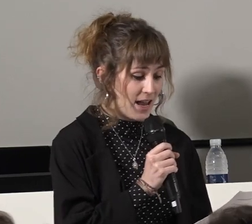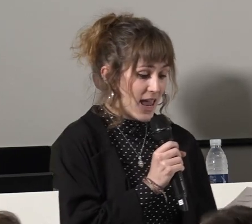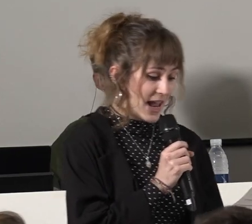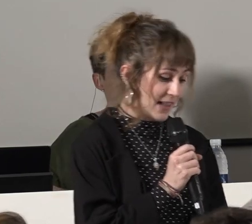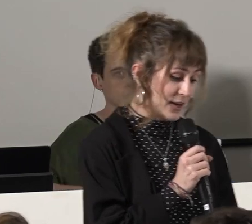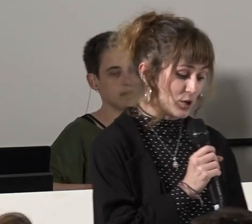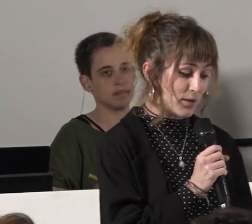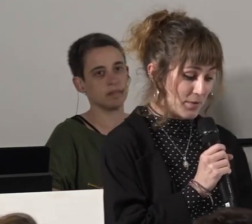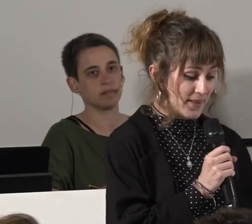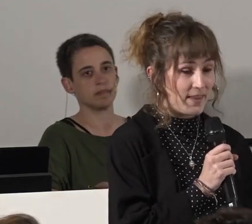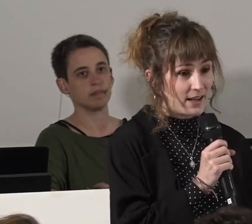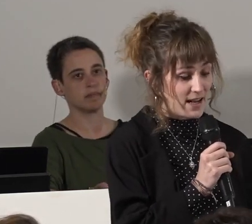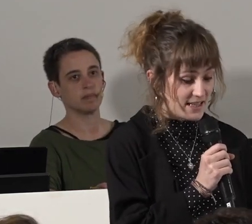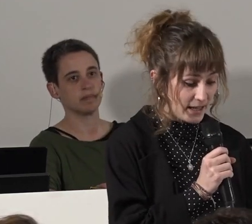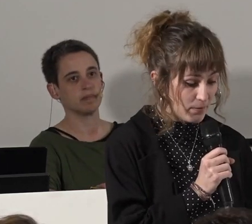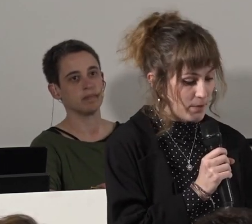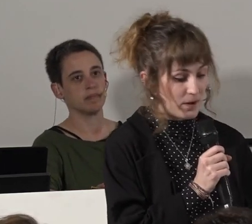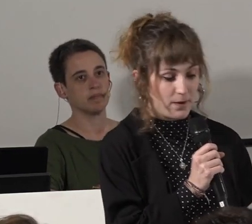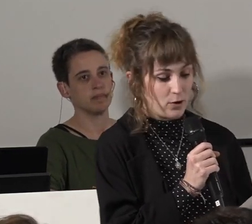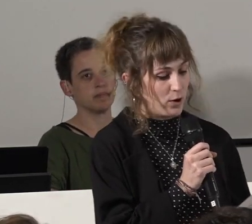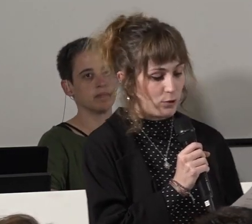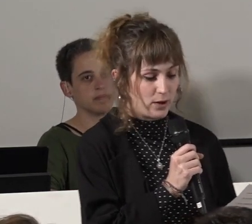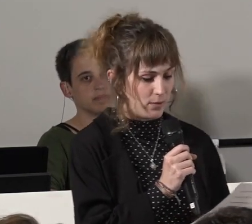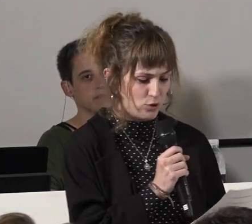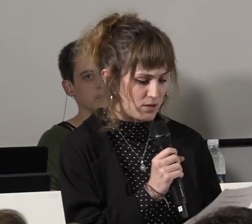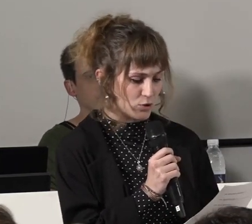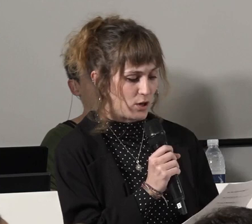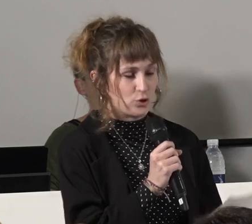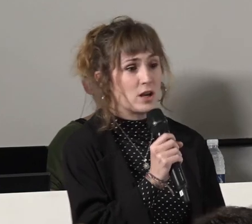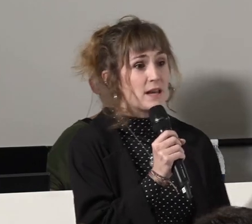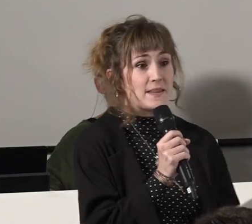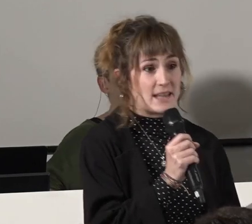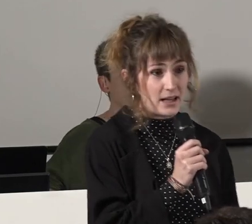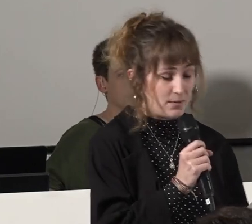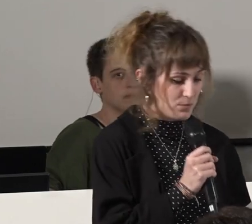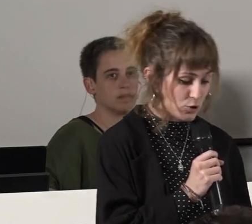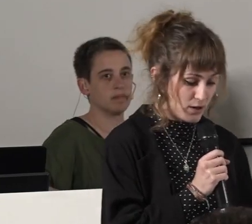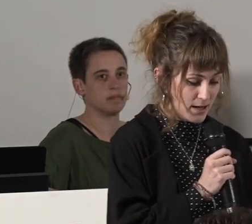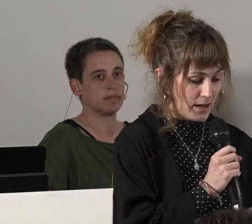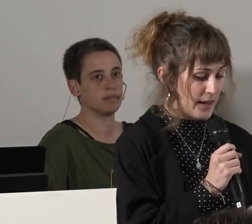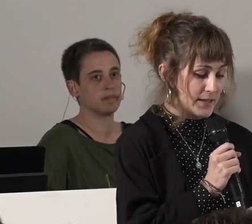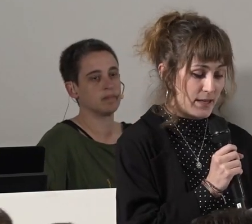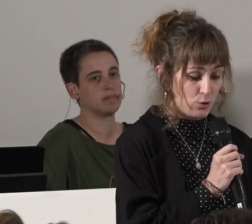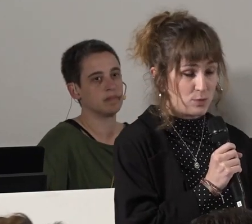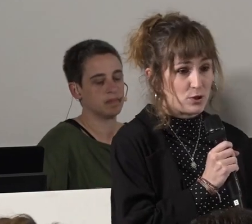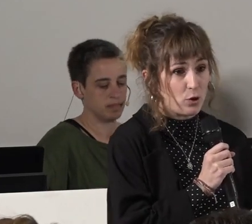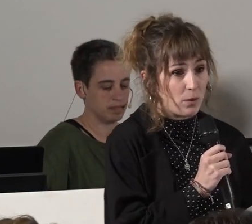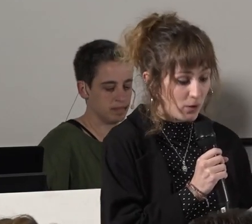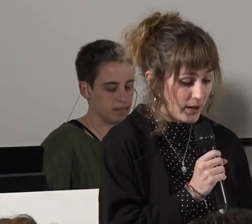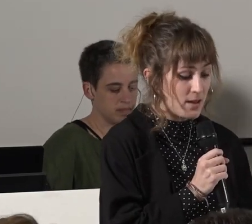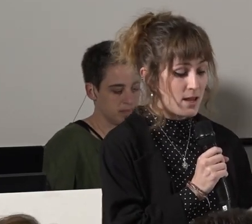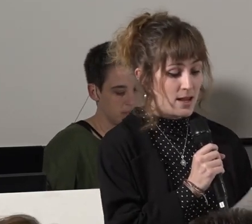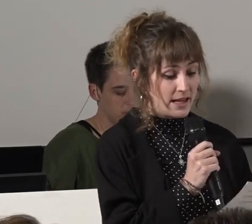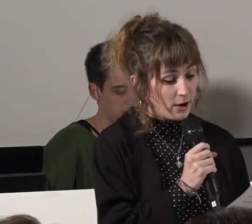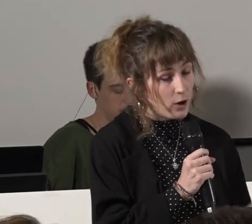defender el derecho a una vivienda digna y asequible. Primero lo hizo durante muchísimos años desde el activismo social y desde su despacho como